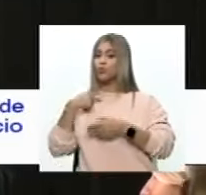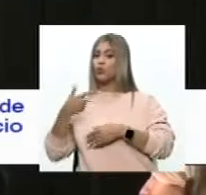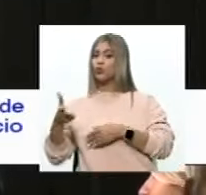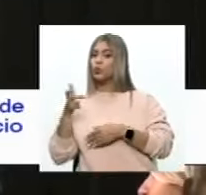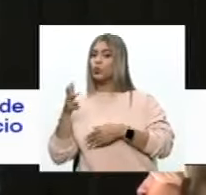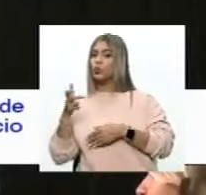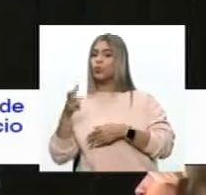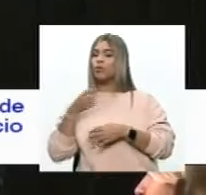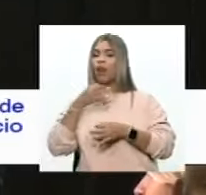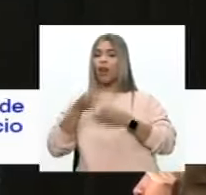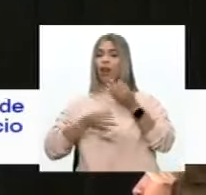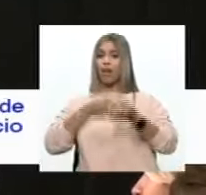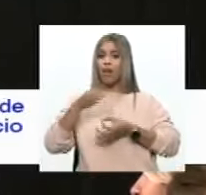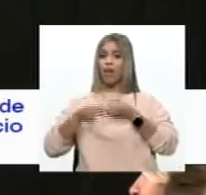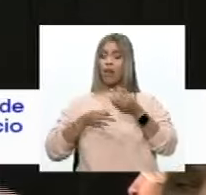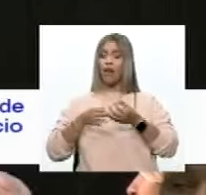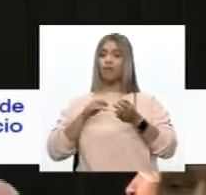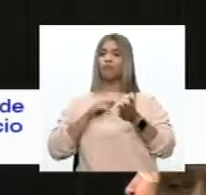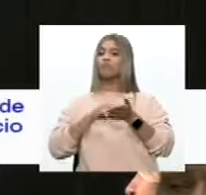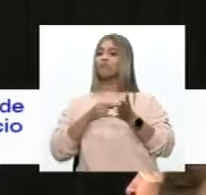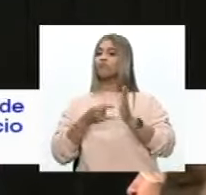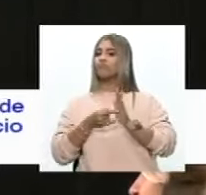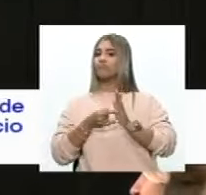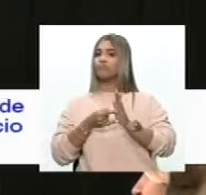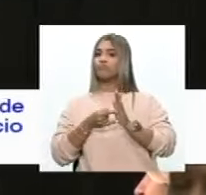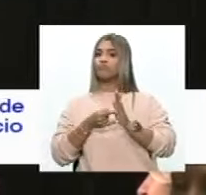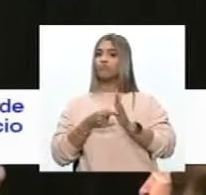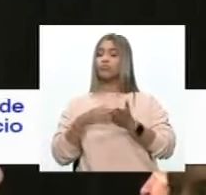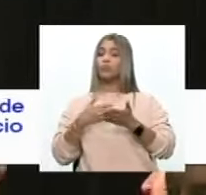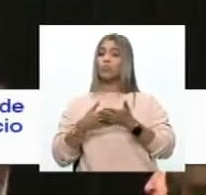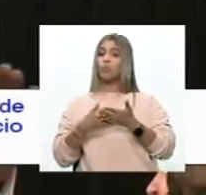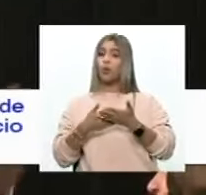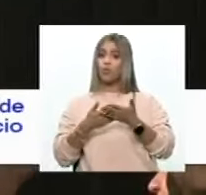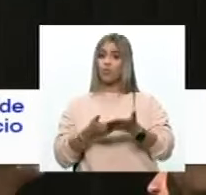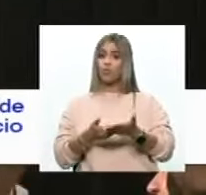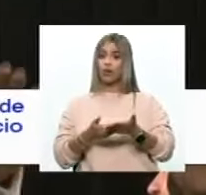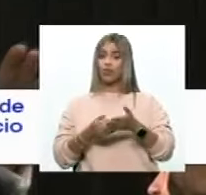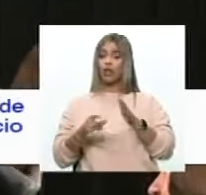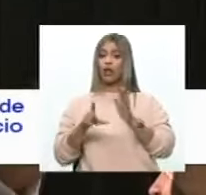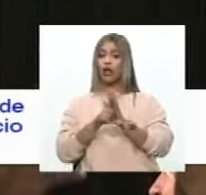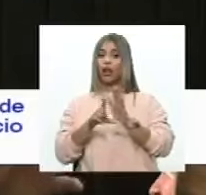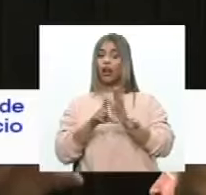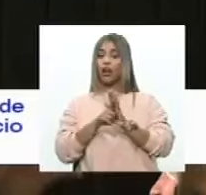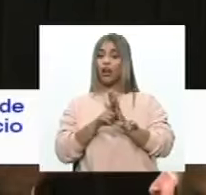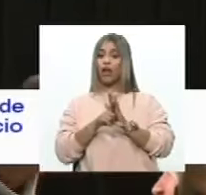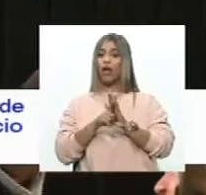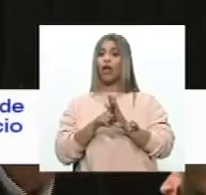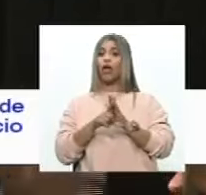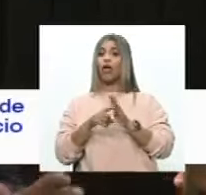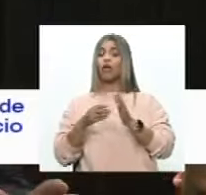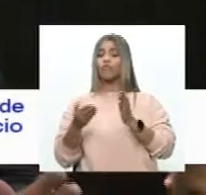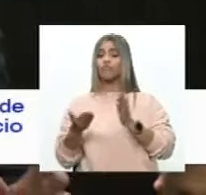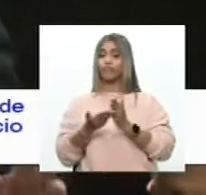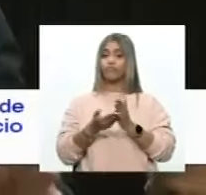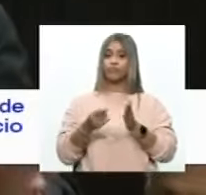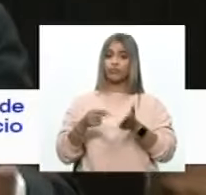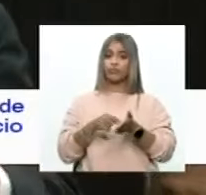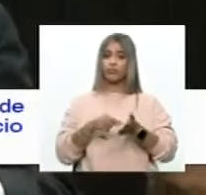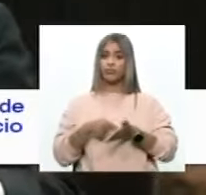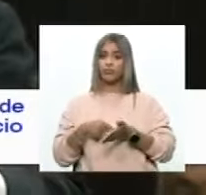la intervención en el cual se hace la propuesta de la ley complementaria de